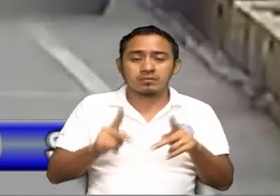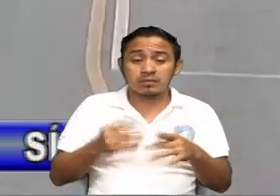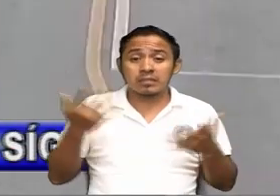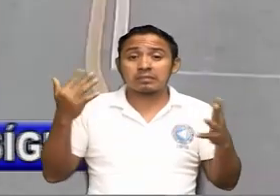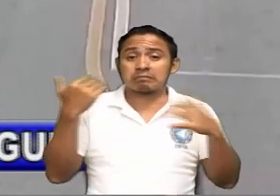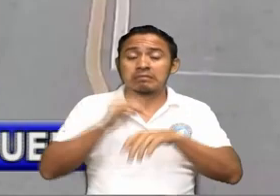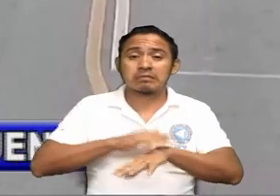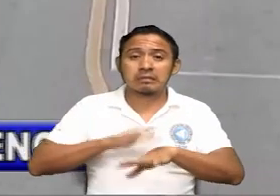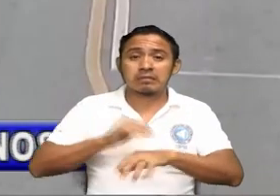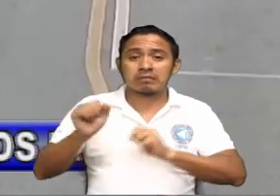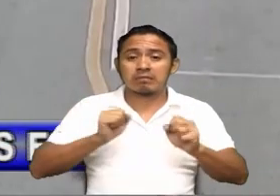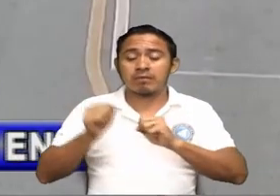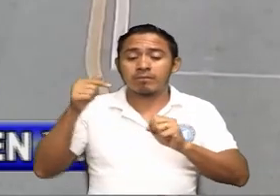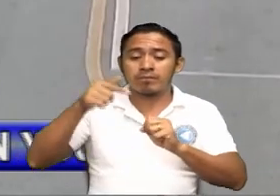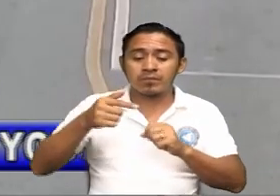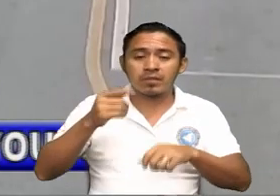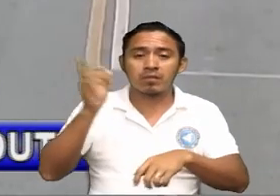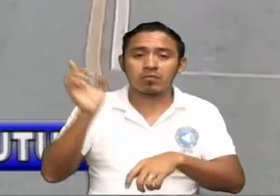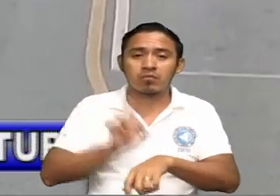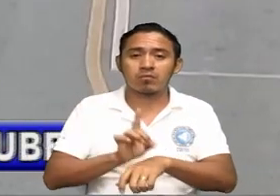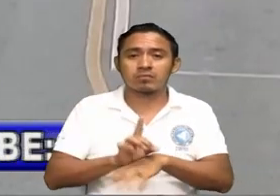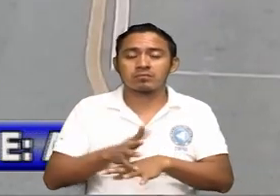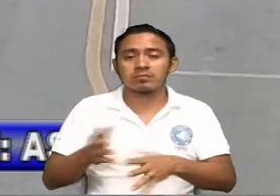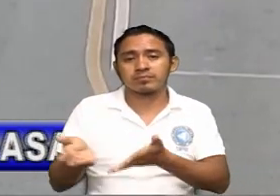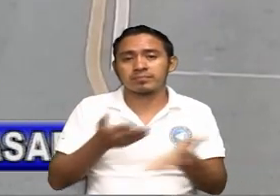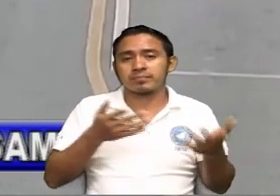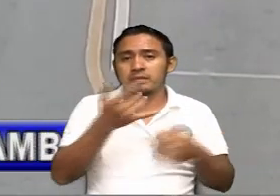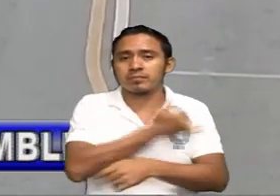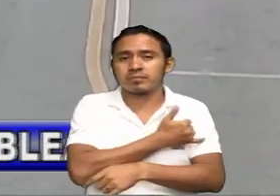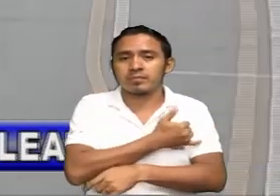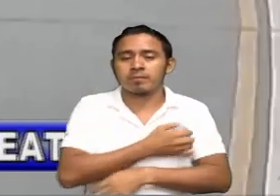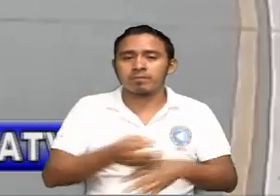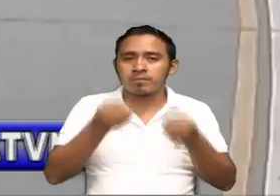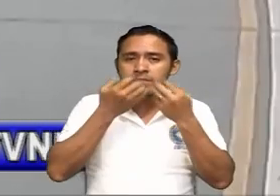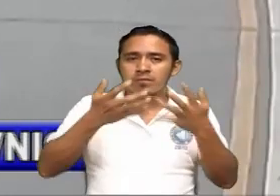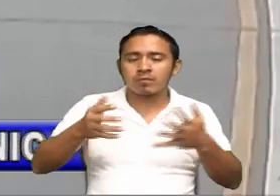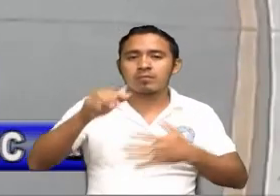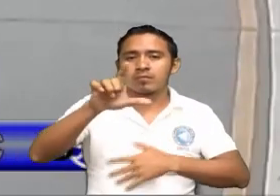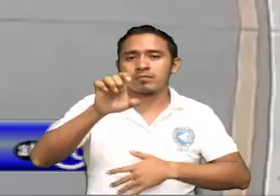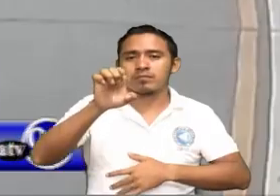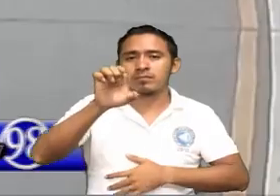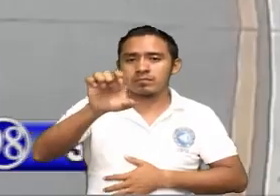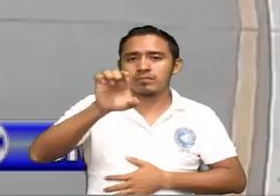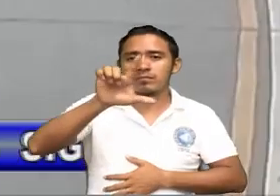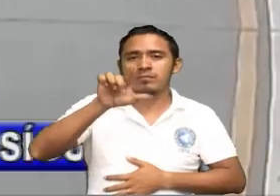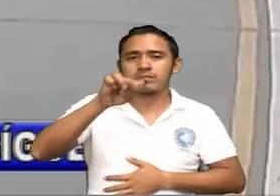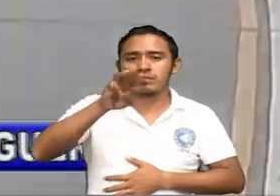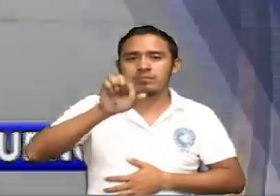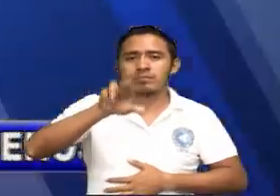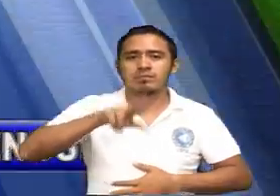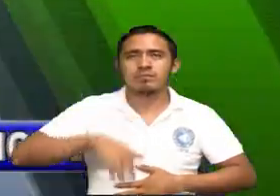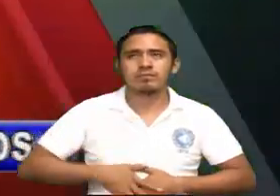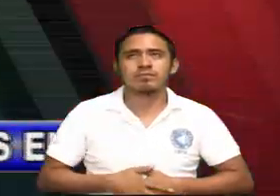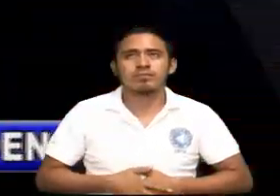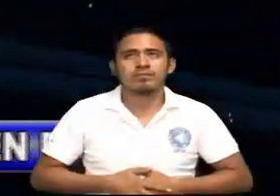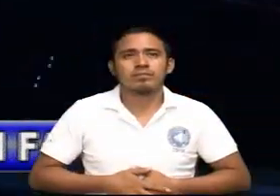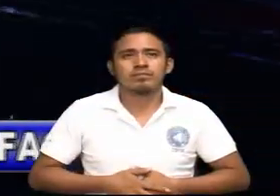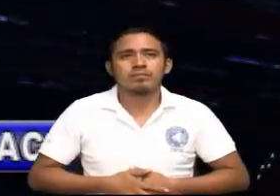por médicos y trasladado al hospital. Para el canal parlamentario les informó Elmer